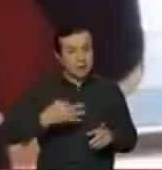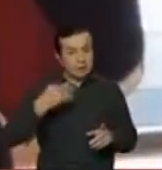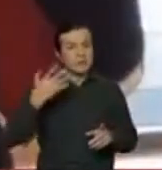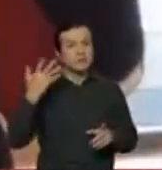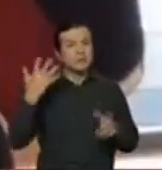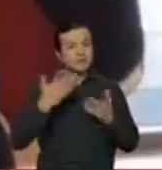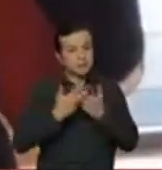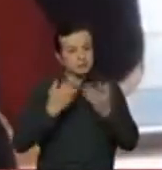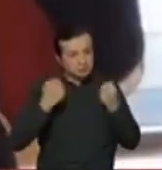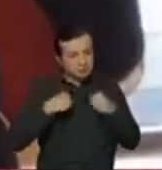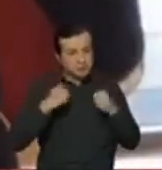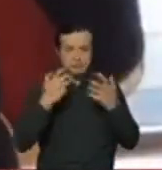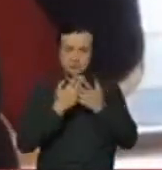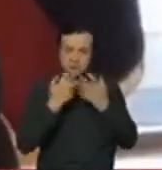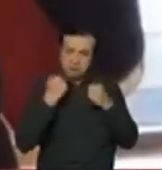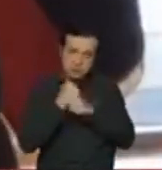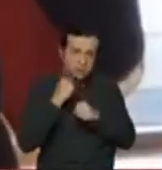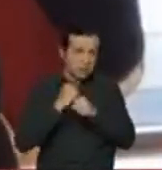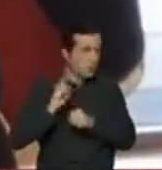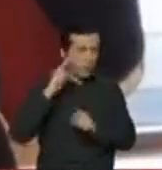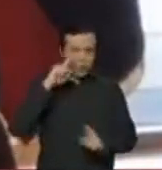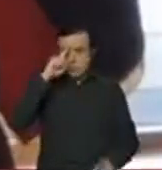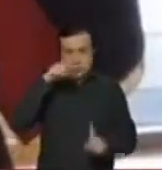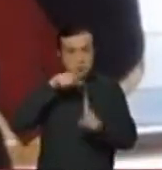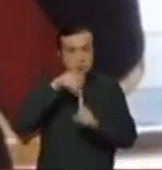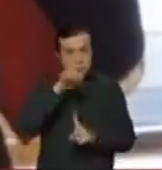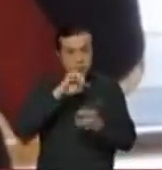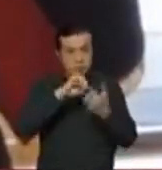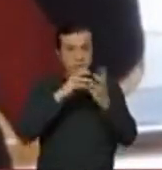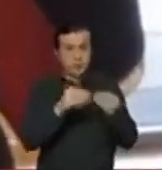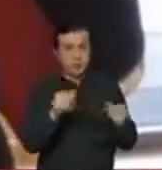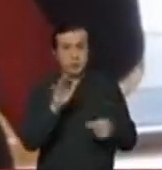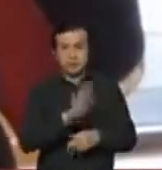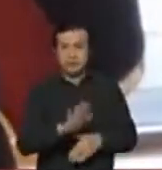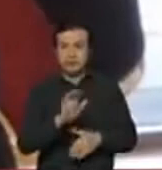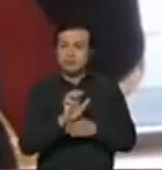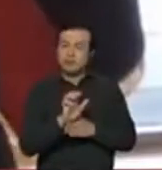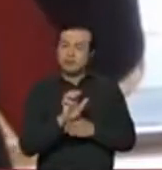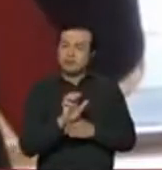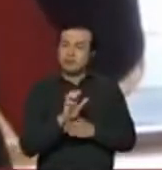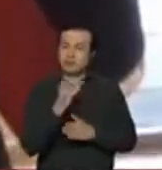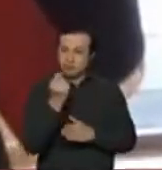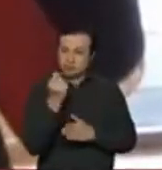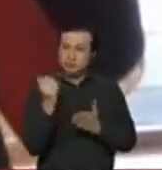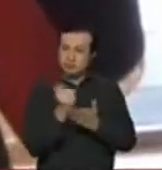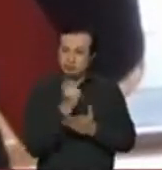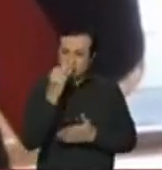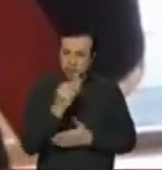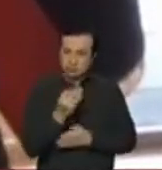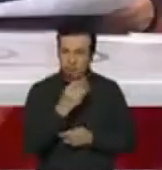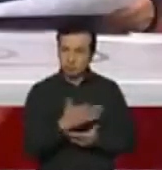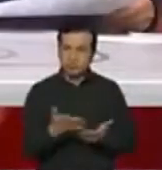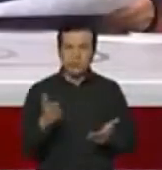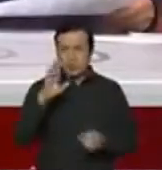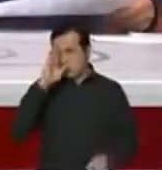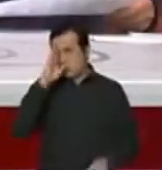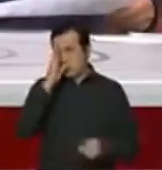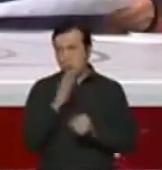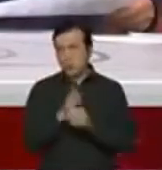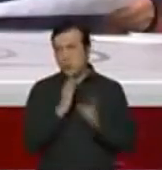juntar esfuerzos y trabajar en una sola línea para darle una solución al país. Y van a haber recursos para el sector privado. ¿Y hay una meta que se